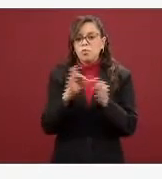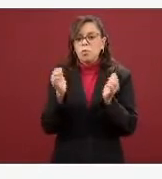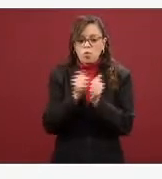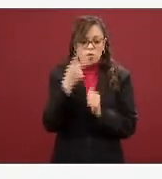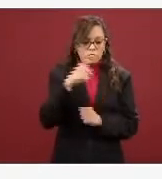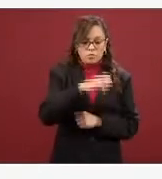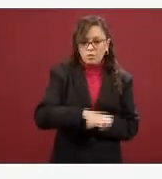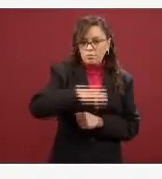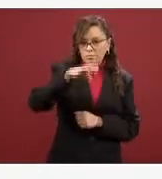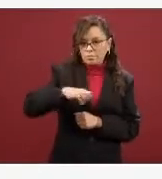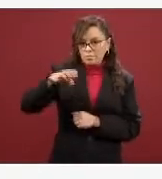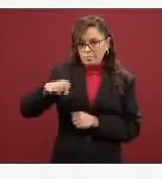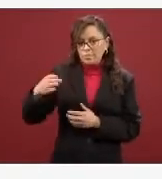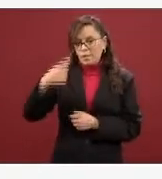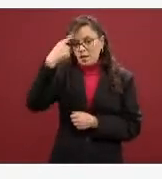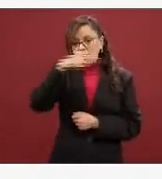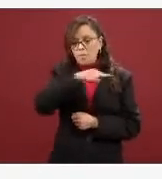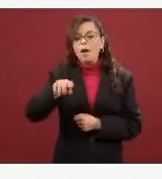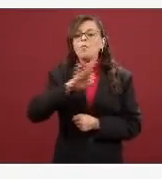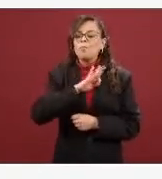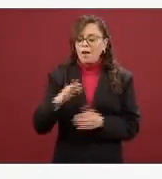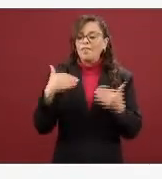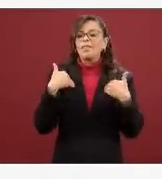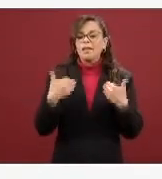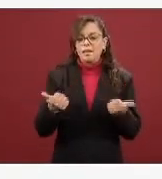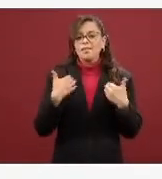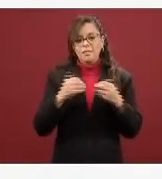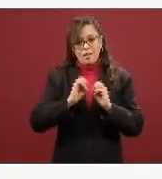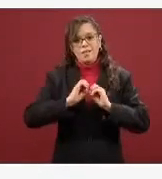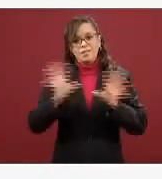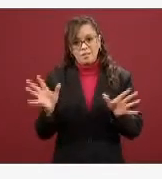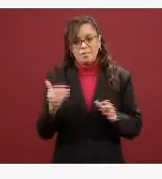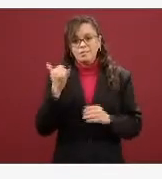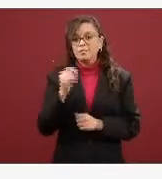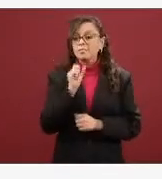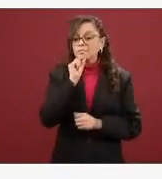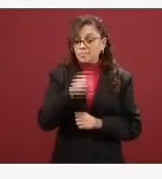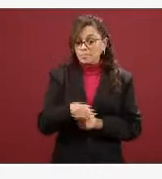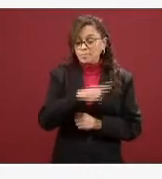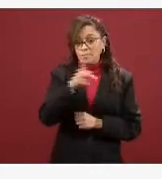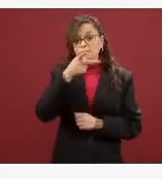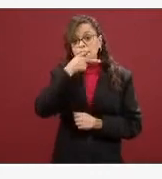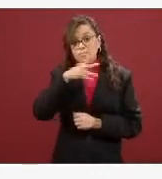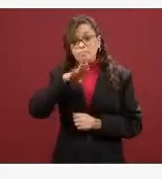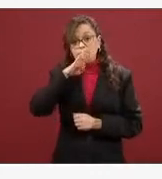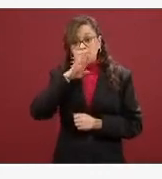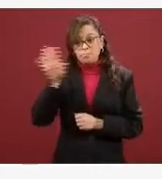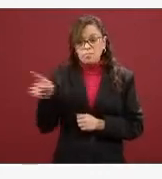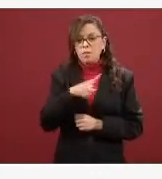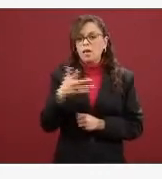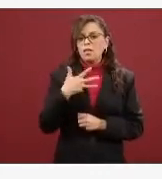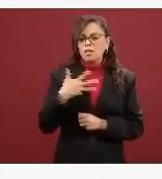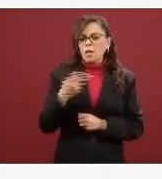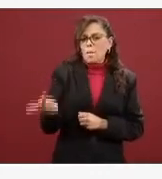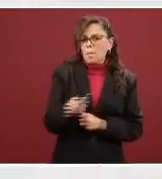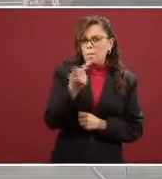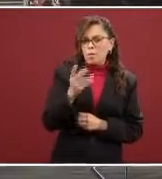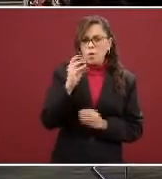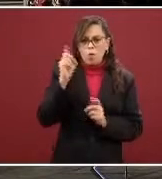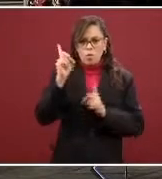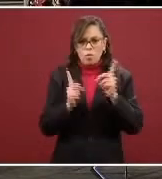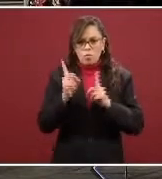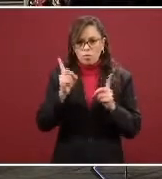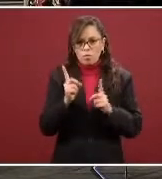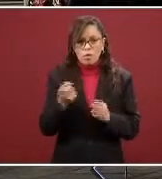lenguaje que puedan entender. Y también los padres, si tienen los niños alguna pregunta, alguna duda que no puedan